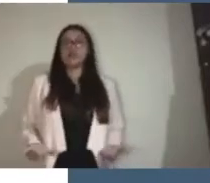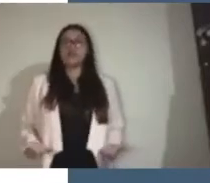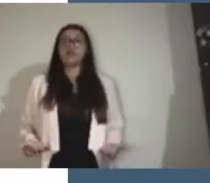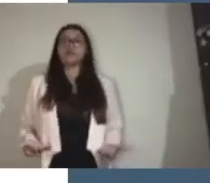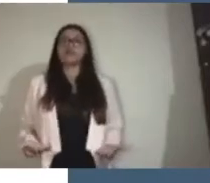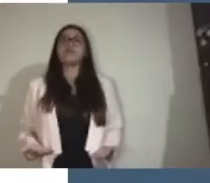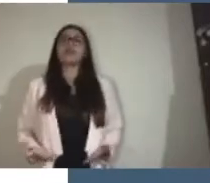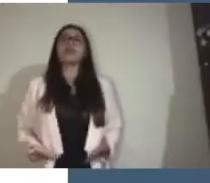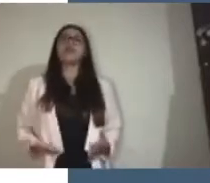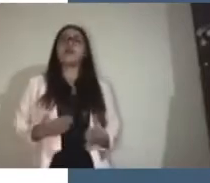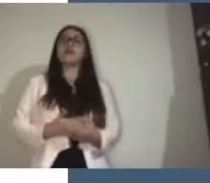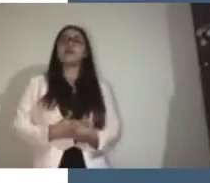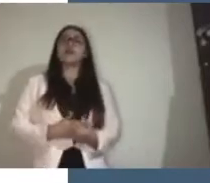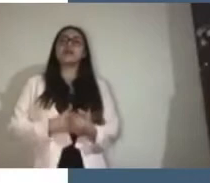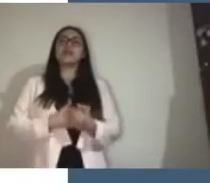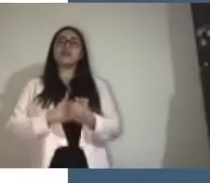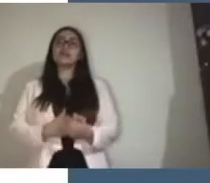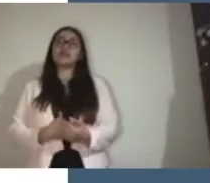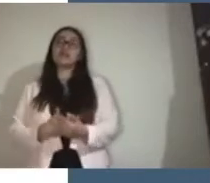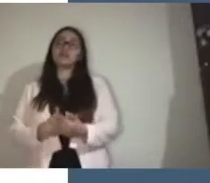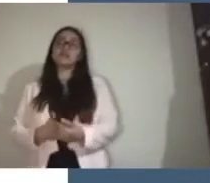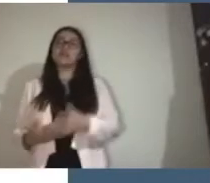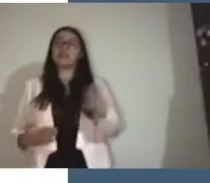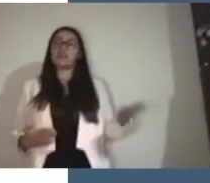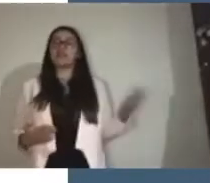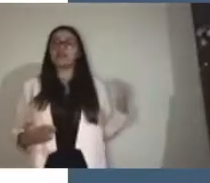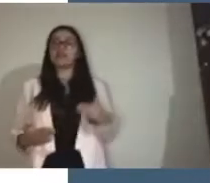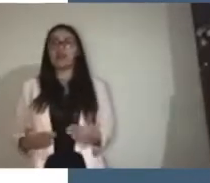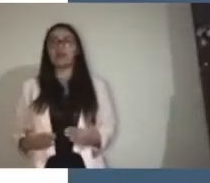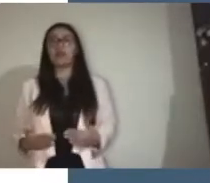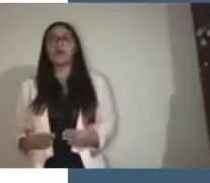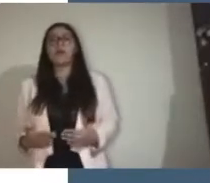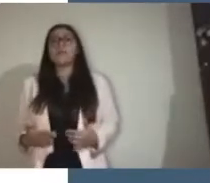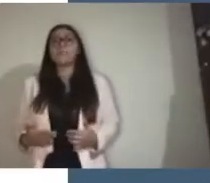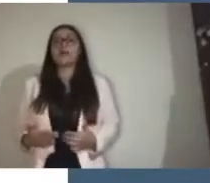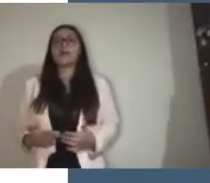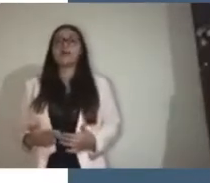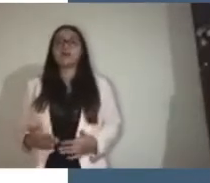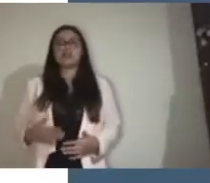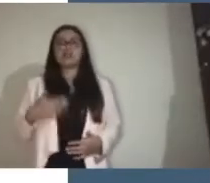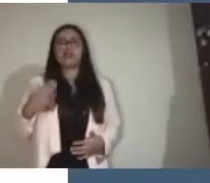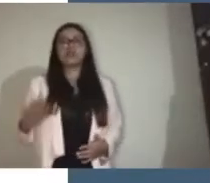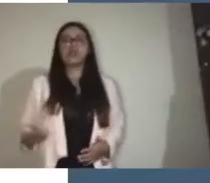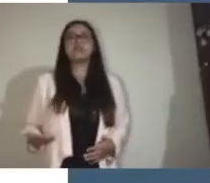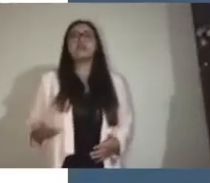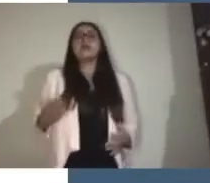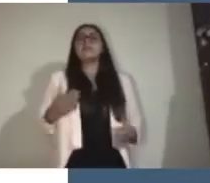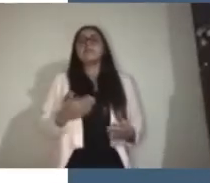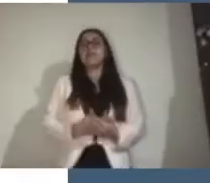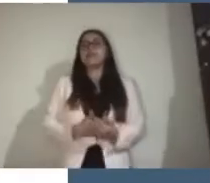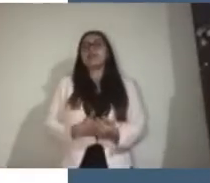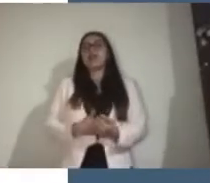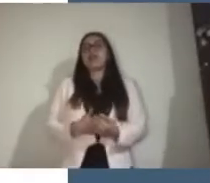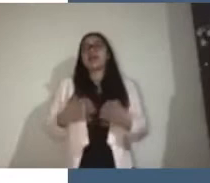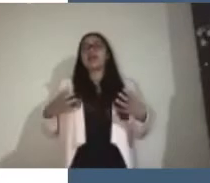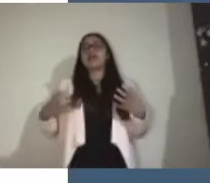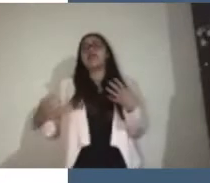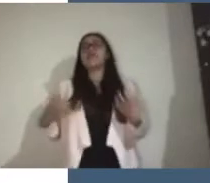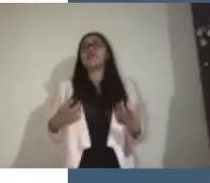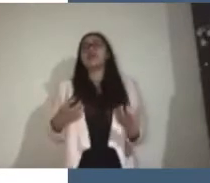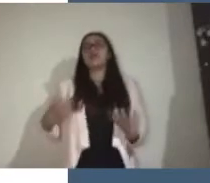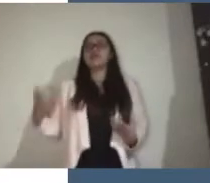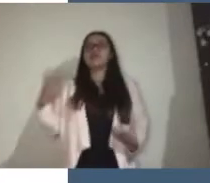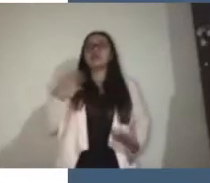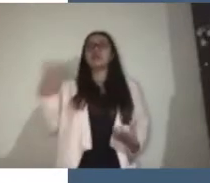confusión. En cuanto al registro de los pacientes que fue utilizado para evaluar esos factores, pues